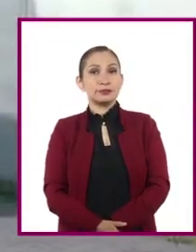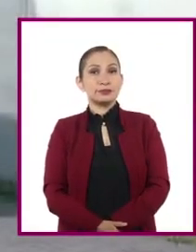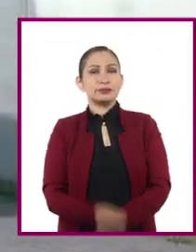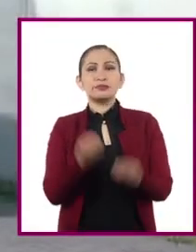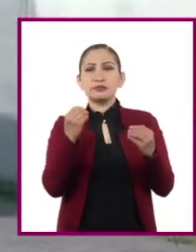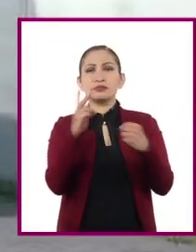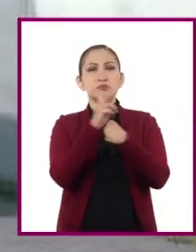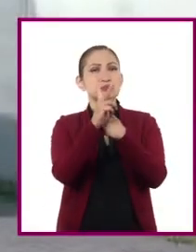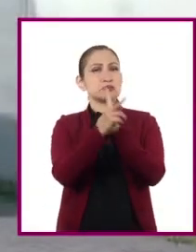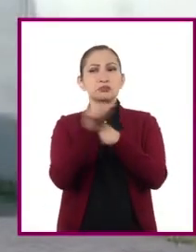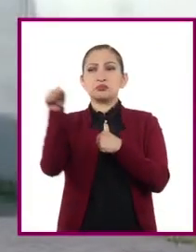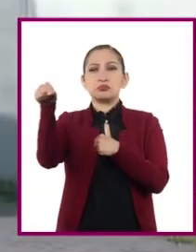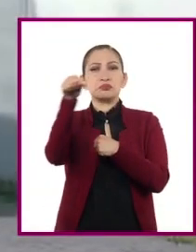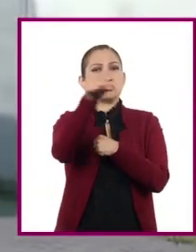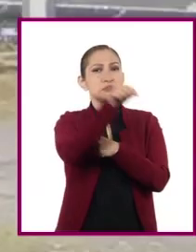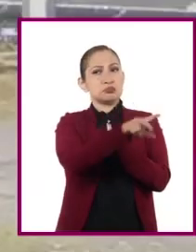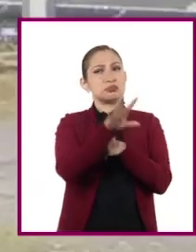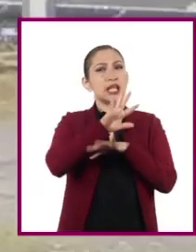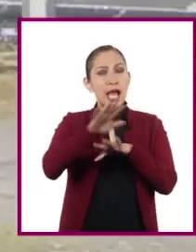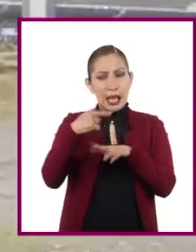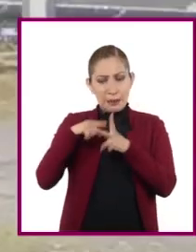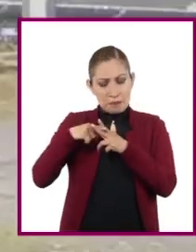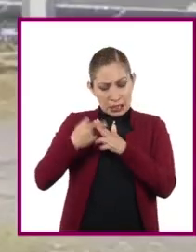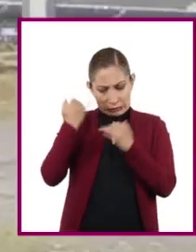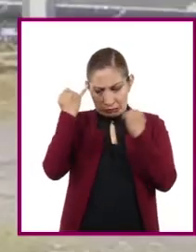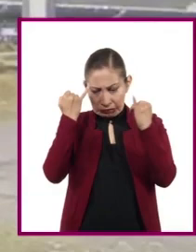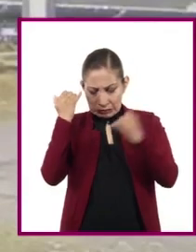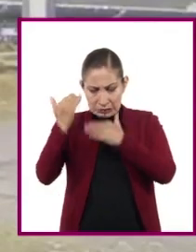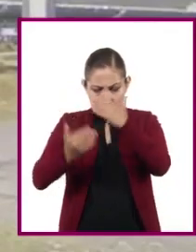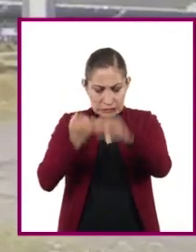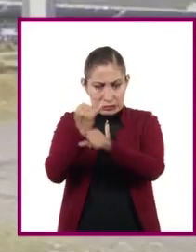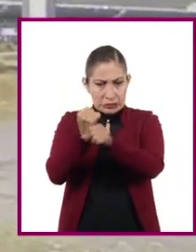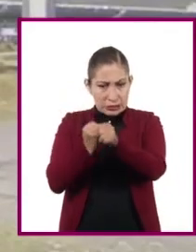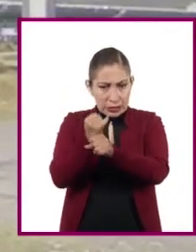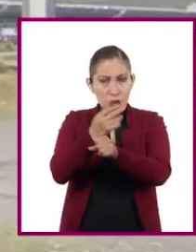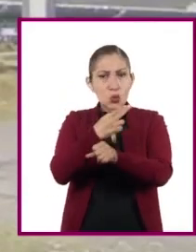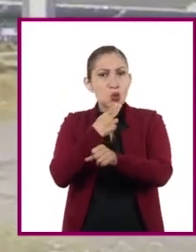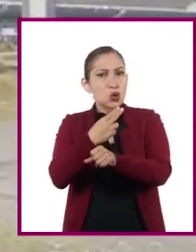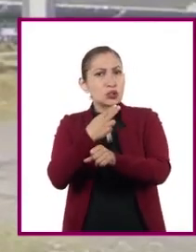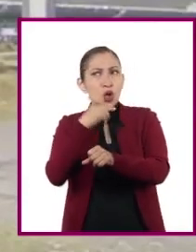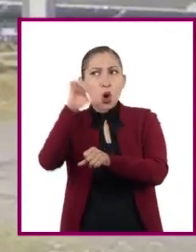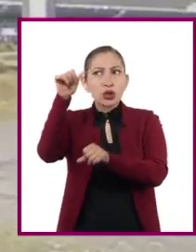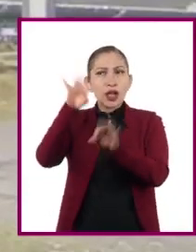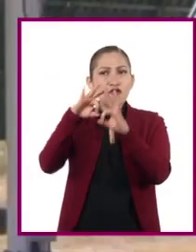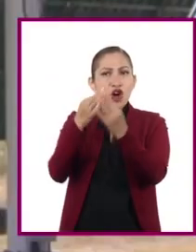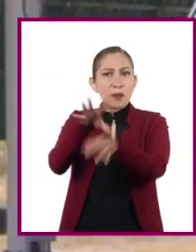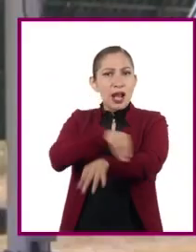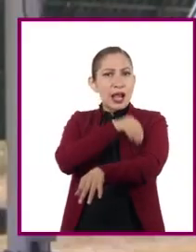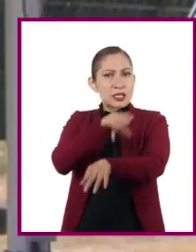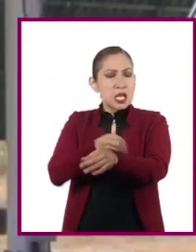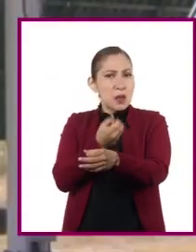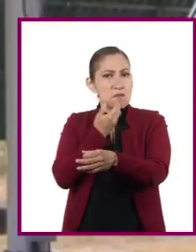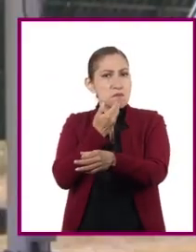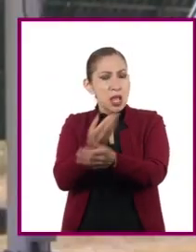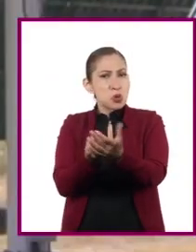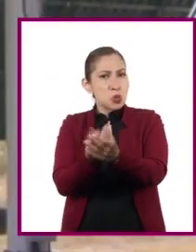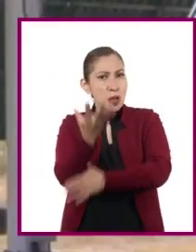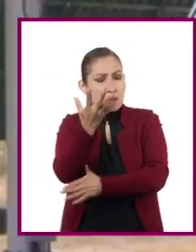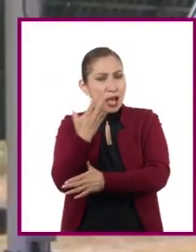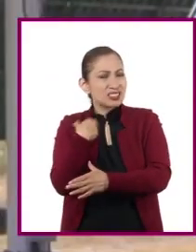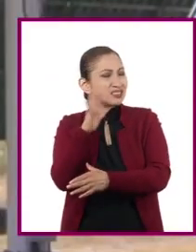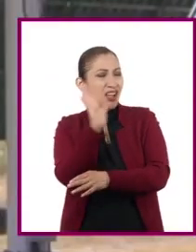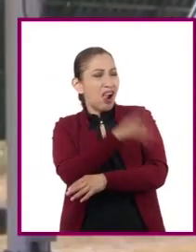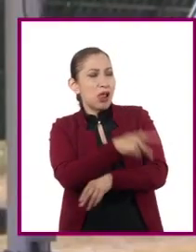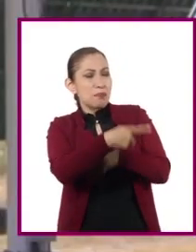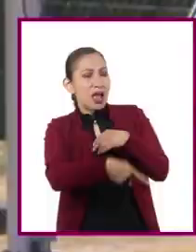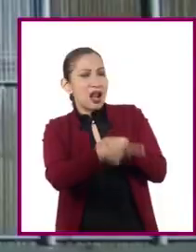En muchos países se están dando pasos firmes en investigación y aplicación de fuentes de energía renovable,